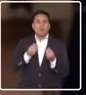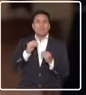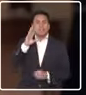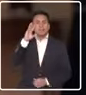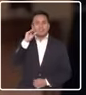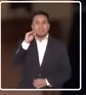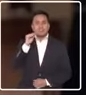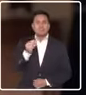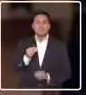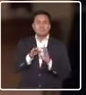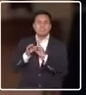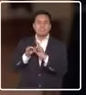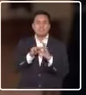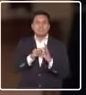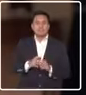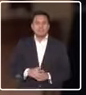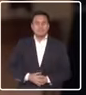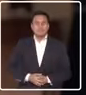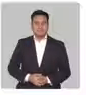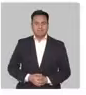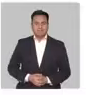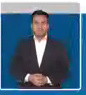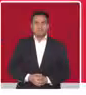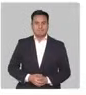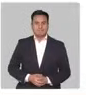buenas noches y muchas gracias